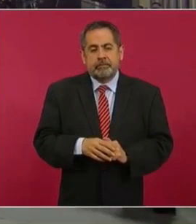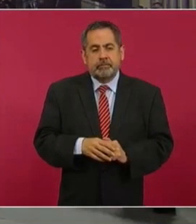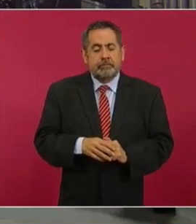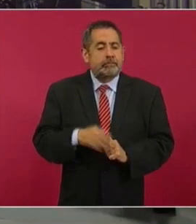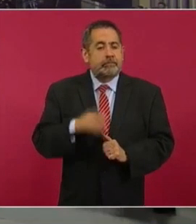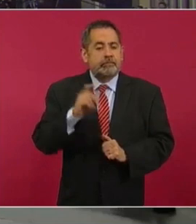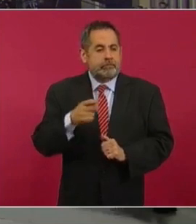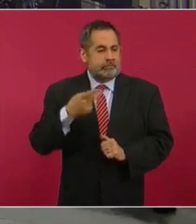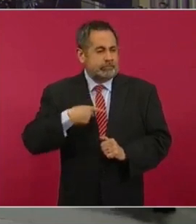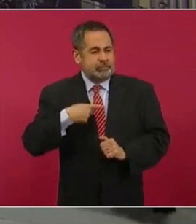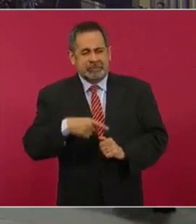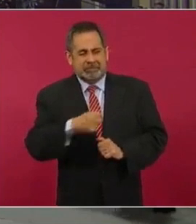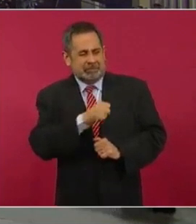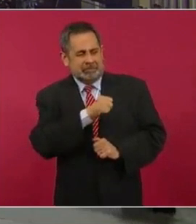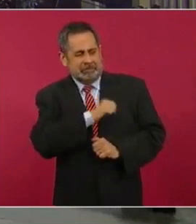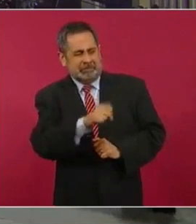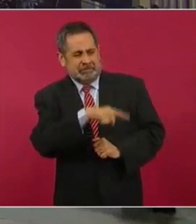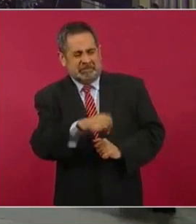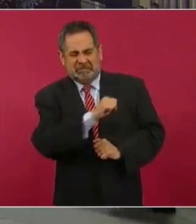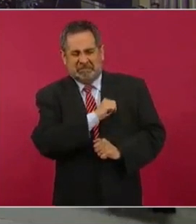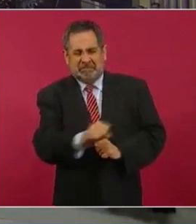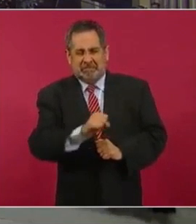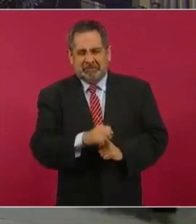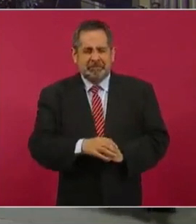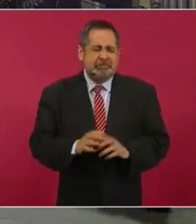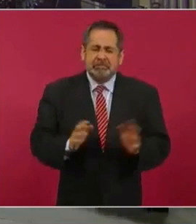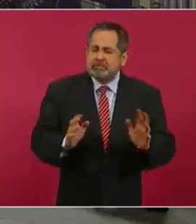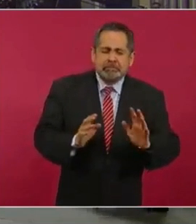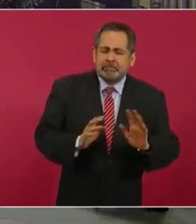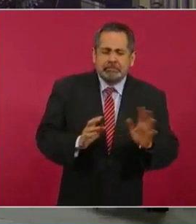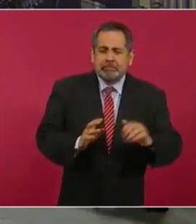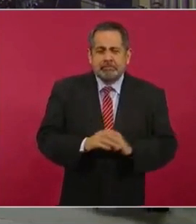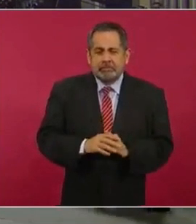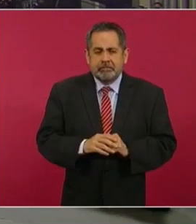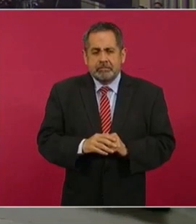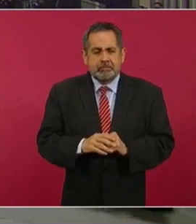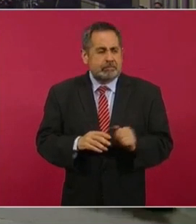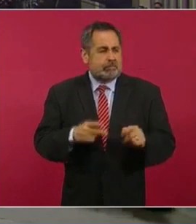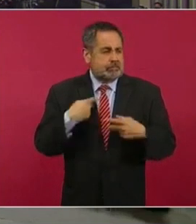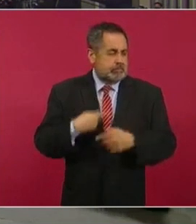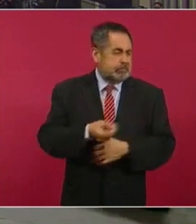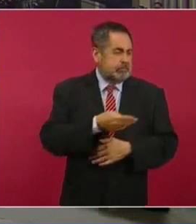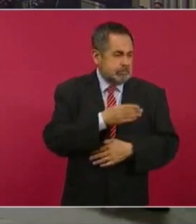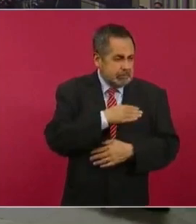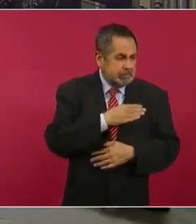gente mala. Que esto no es maniqueo, no es de buenos y malos.